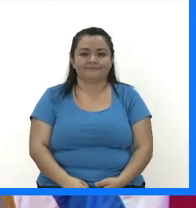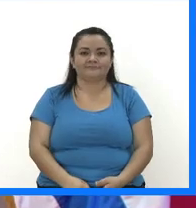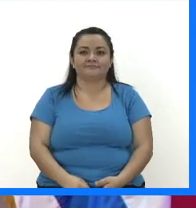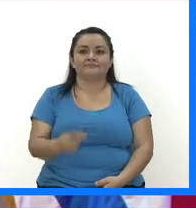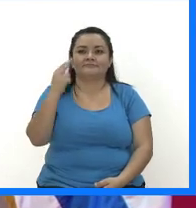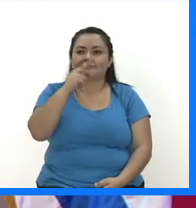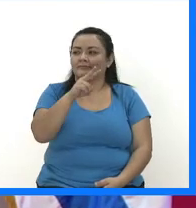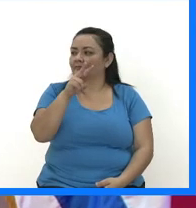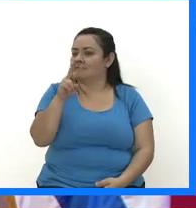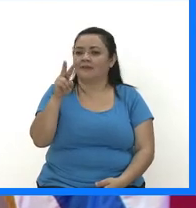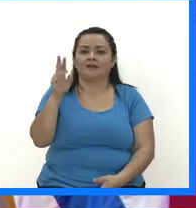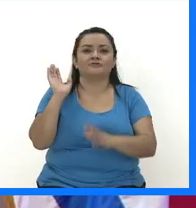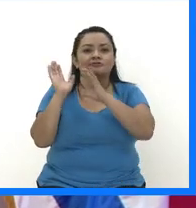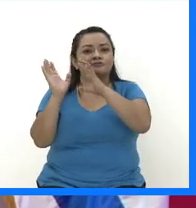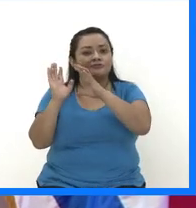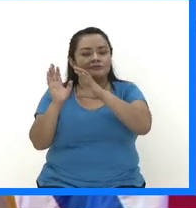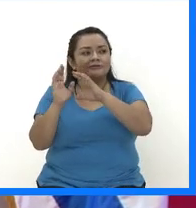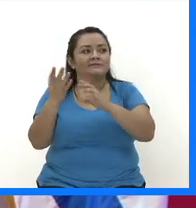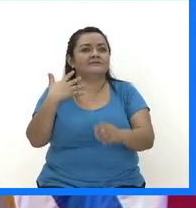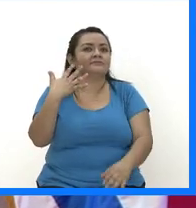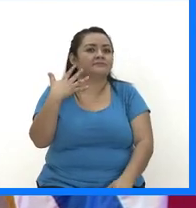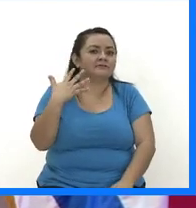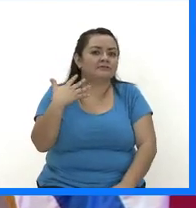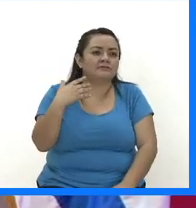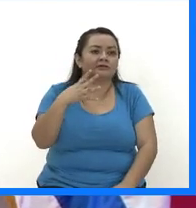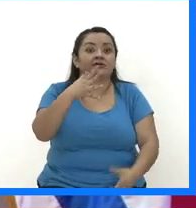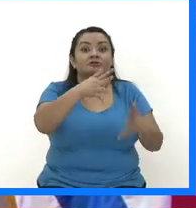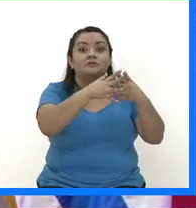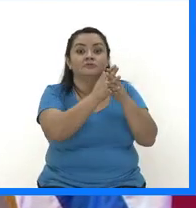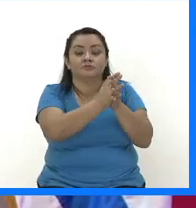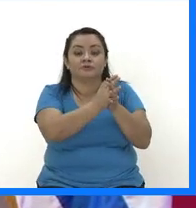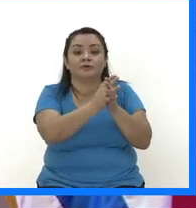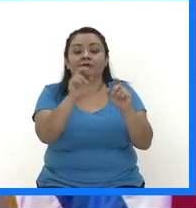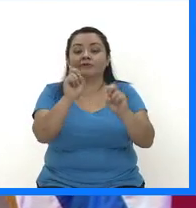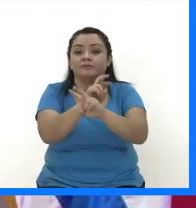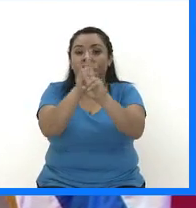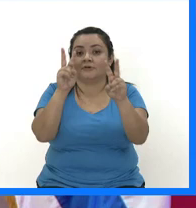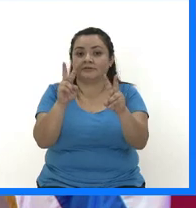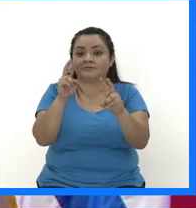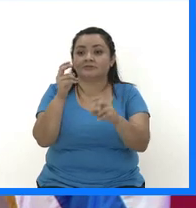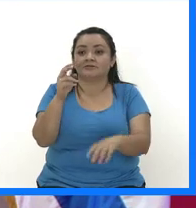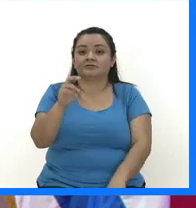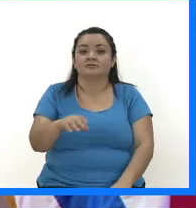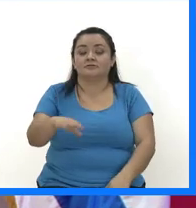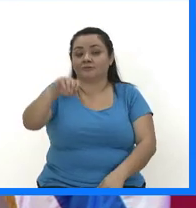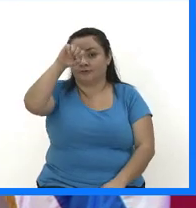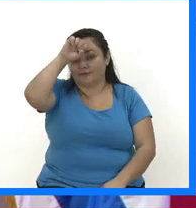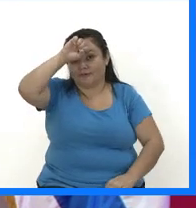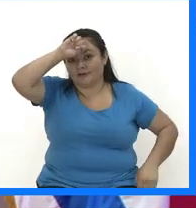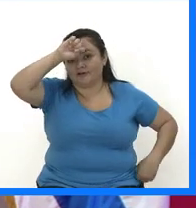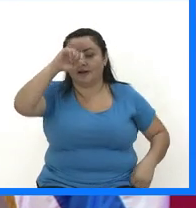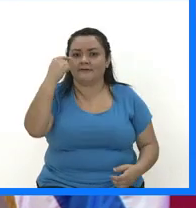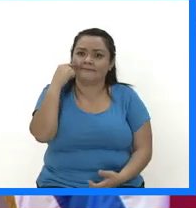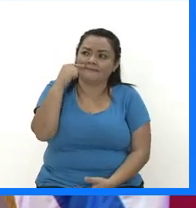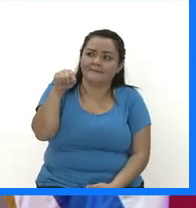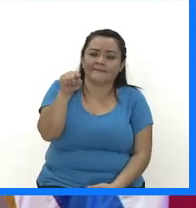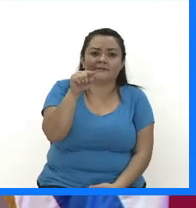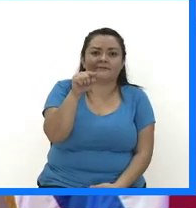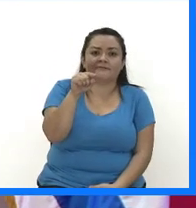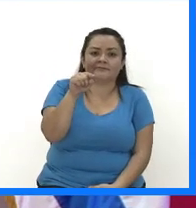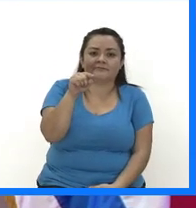vea lo que están sonsonate vea los que están en samiguel vea lo que está en la unión ve a los que están en la paz cuscatlán vea